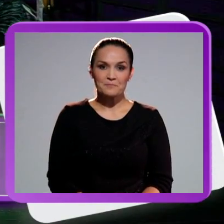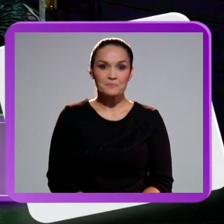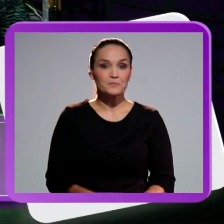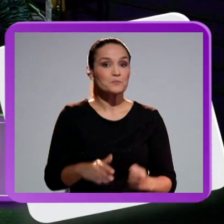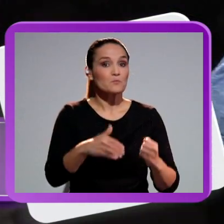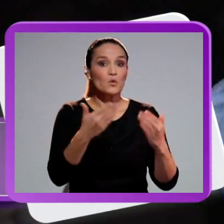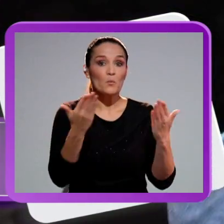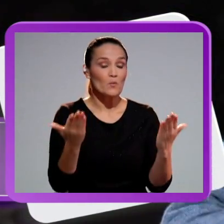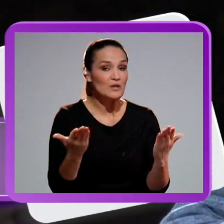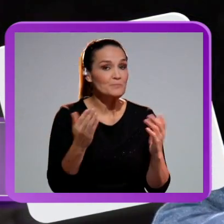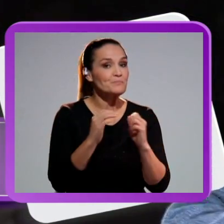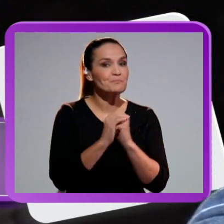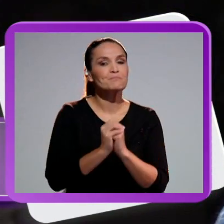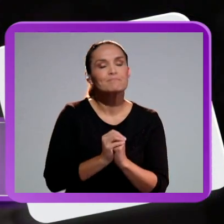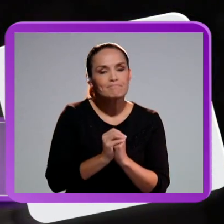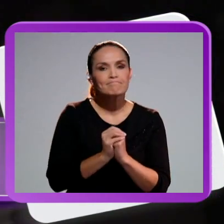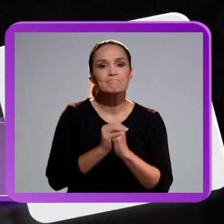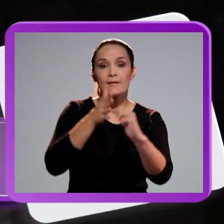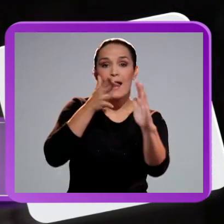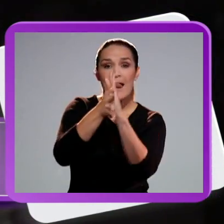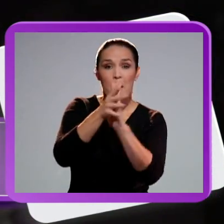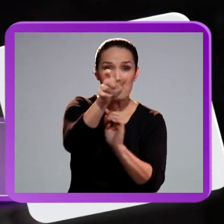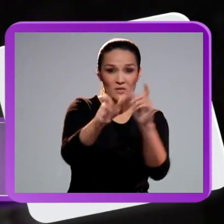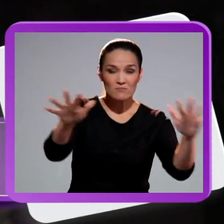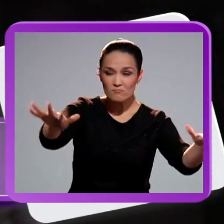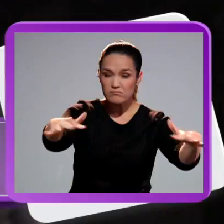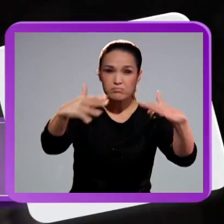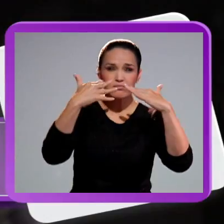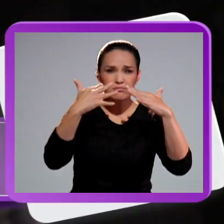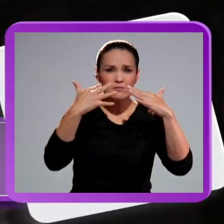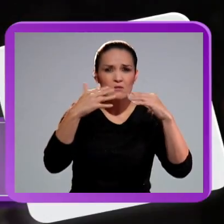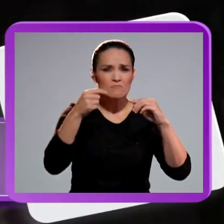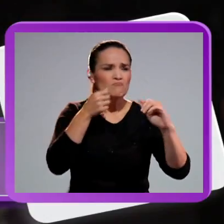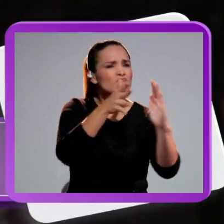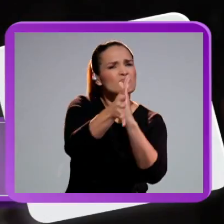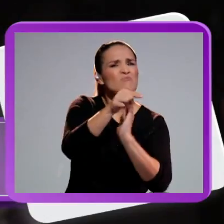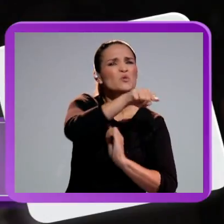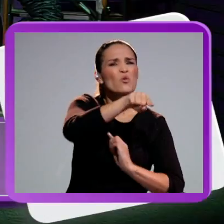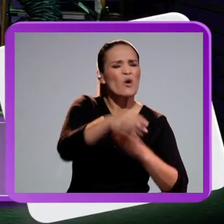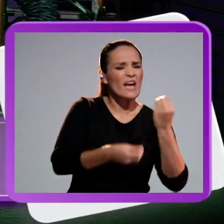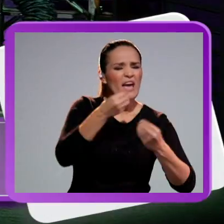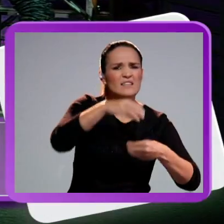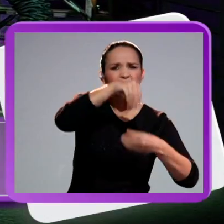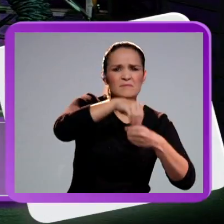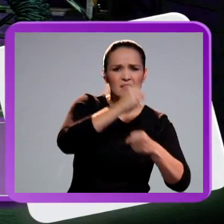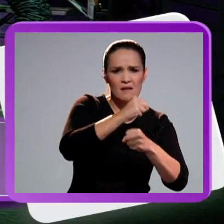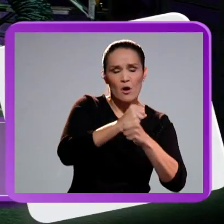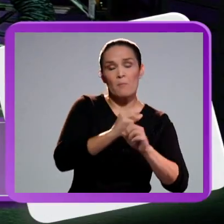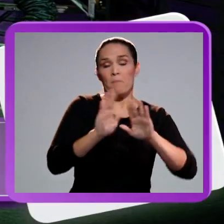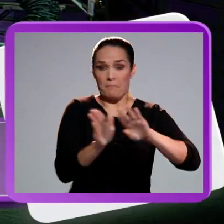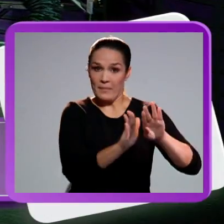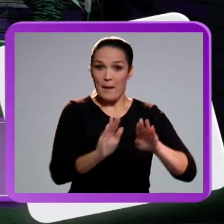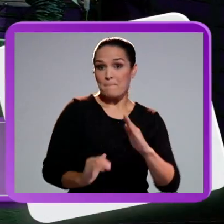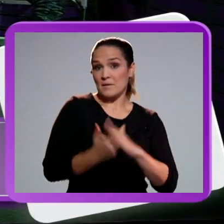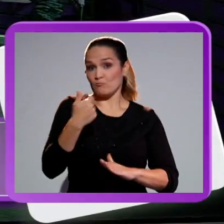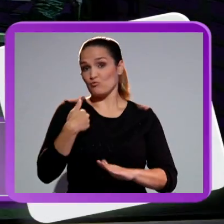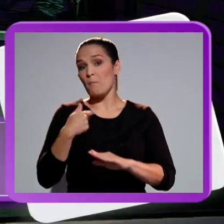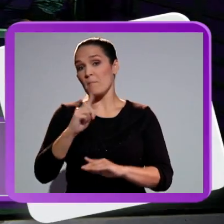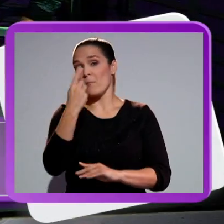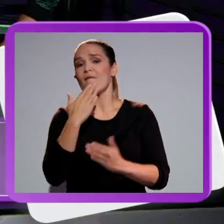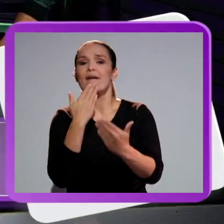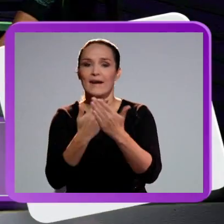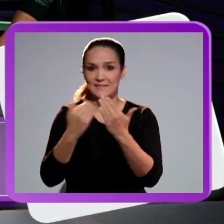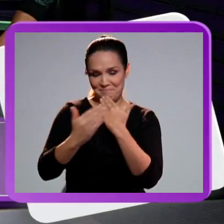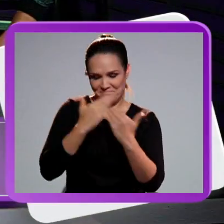Bueno, vamos a contarle a toda nuestra audiencia cuál es tu función en el programa. Bueno, muchas gracias por la invitación. Primero que todo, mi función en